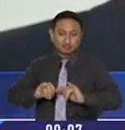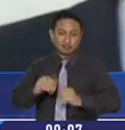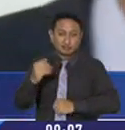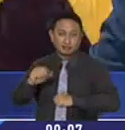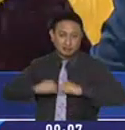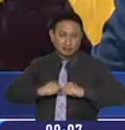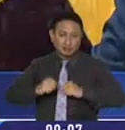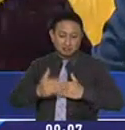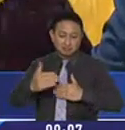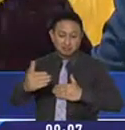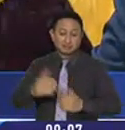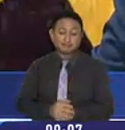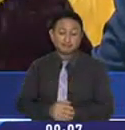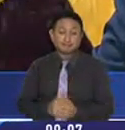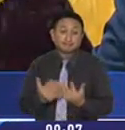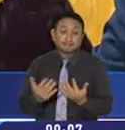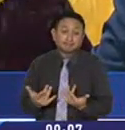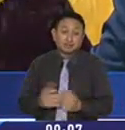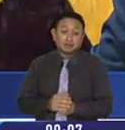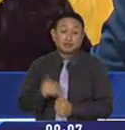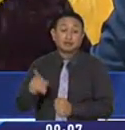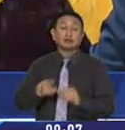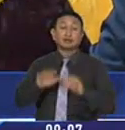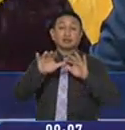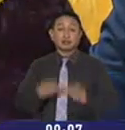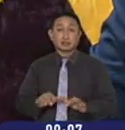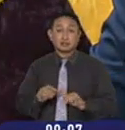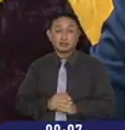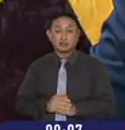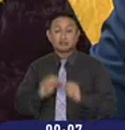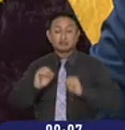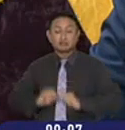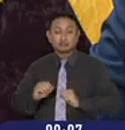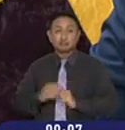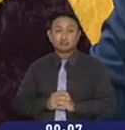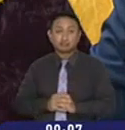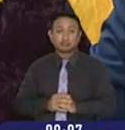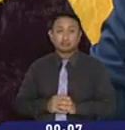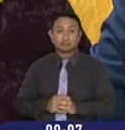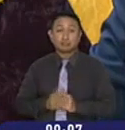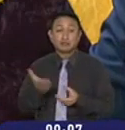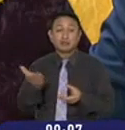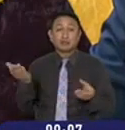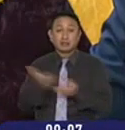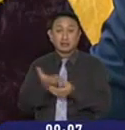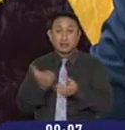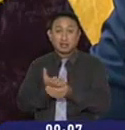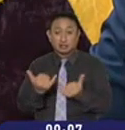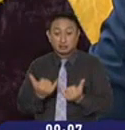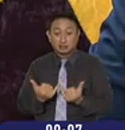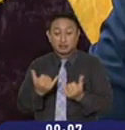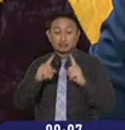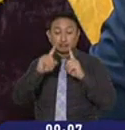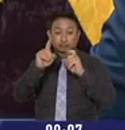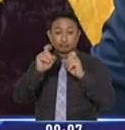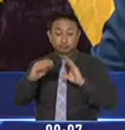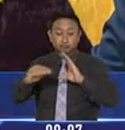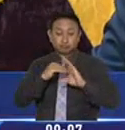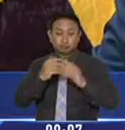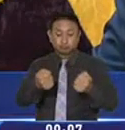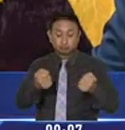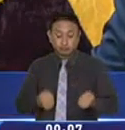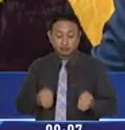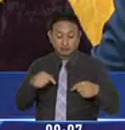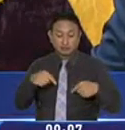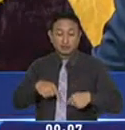funciones. Estamos esperando que el señor secretario nos remita las actas correspondientes de las intervenciones y las motivaciones